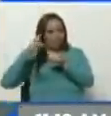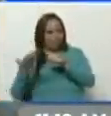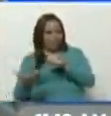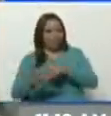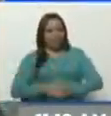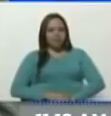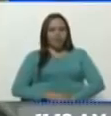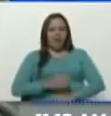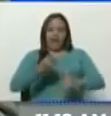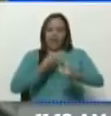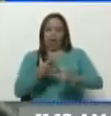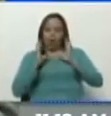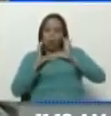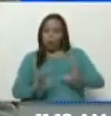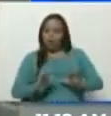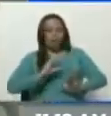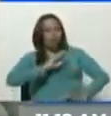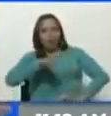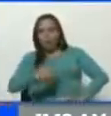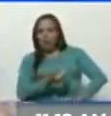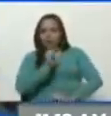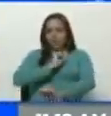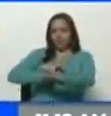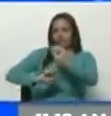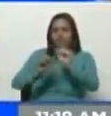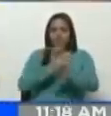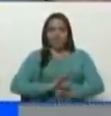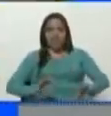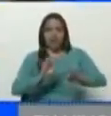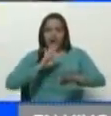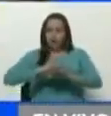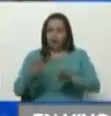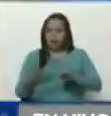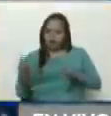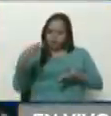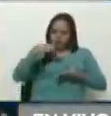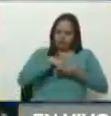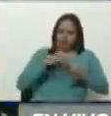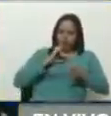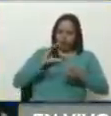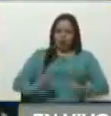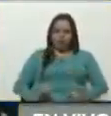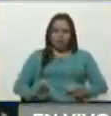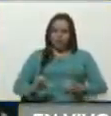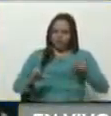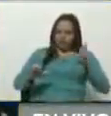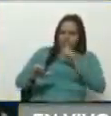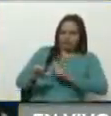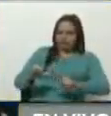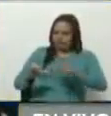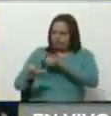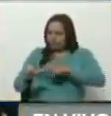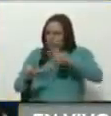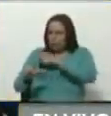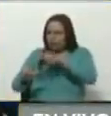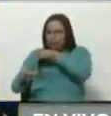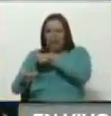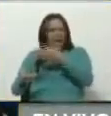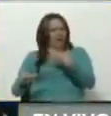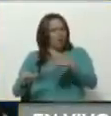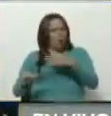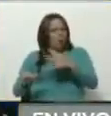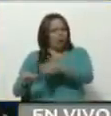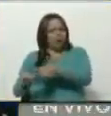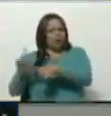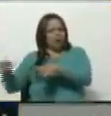no puede defenderse porque no lo distingue. Cree, no, este agente que está aquí,